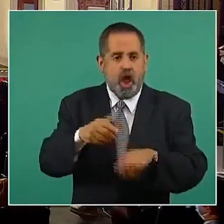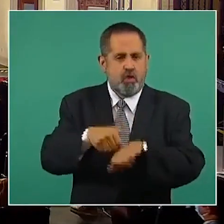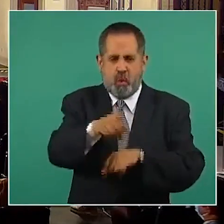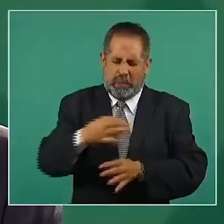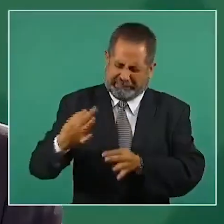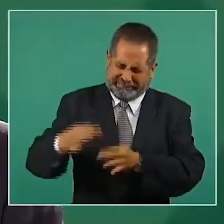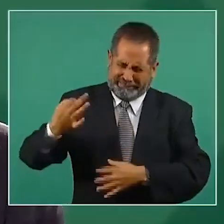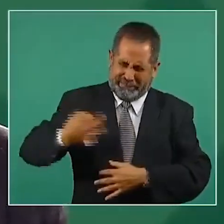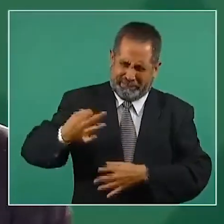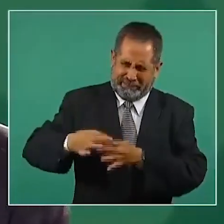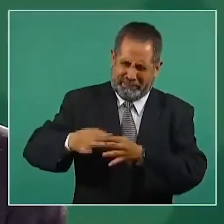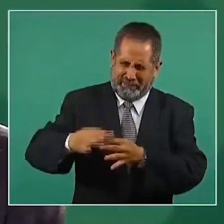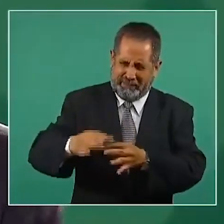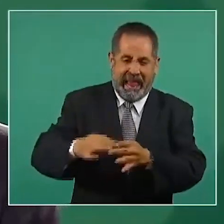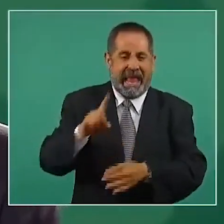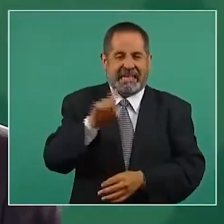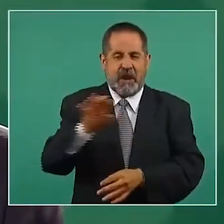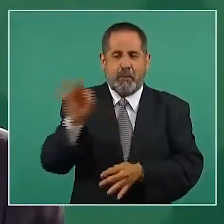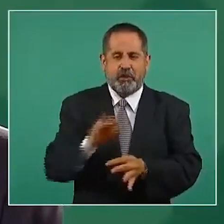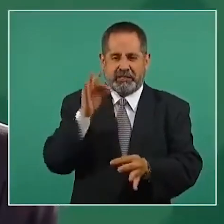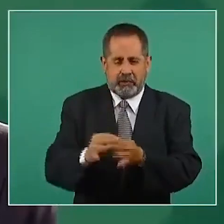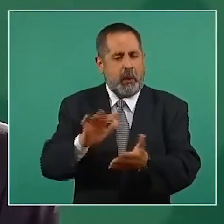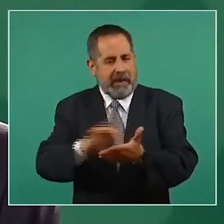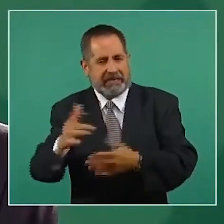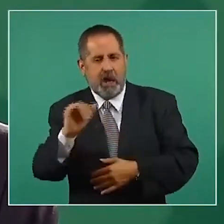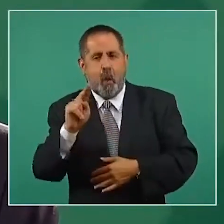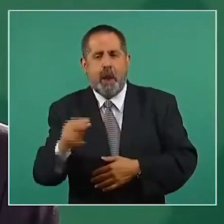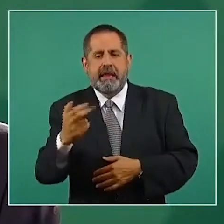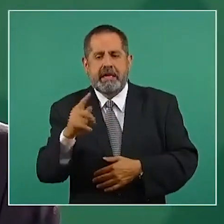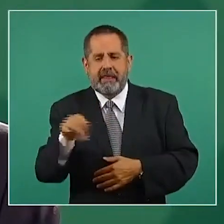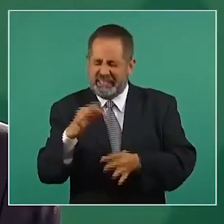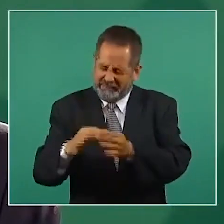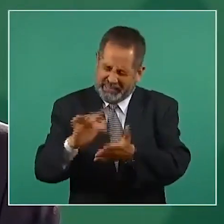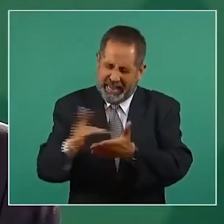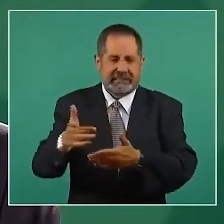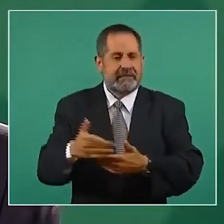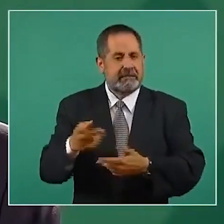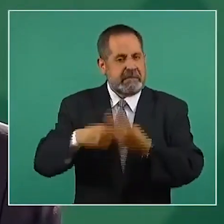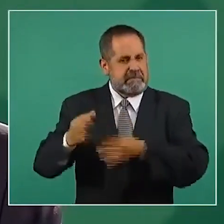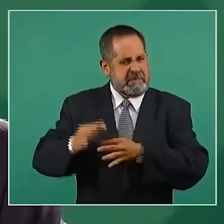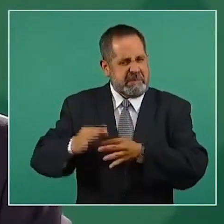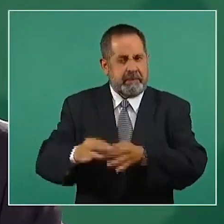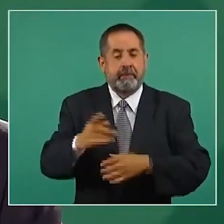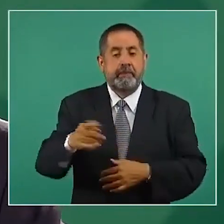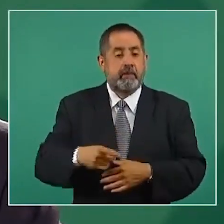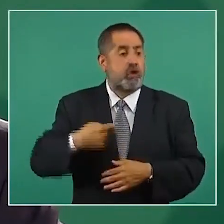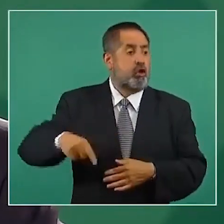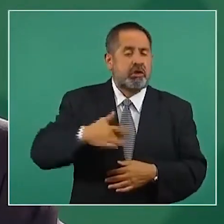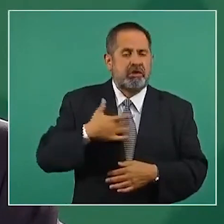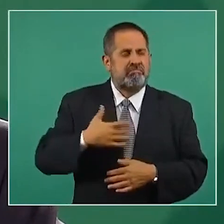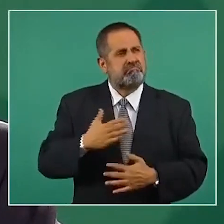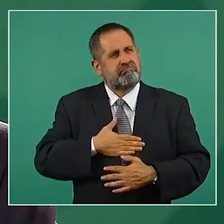de asistencia perfecta, 100%, y le agradecemos, Juan Hernández de Grupo Cantón, Periódico Basta. La pregunta es si estamos